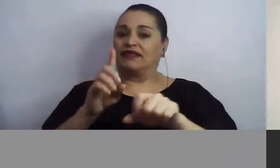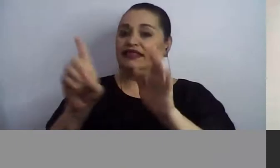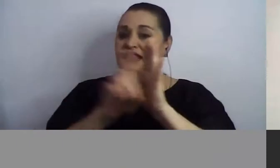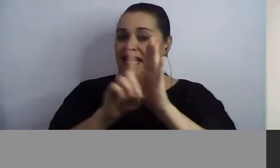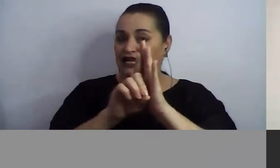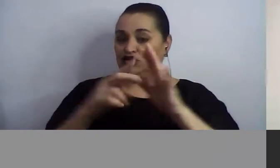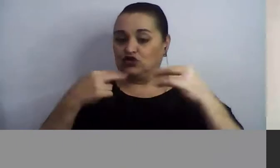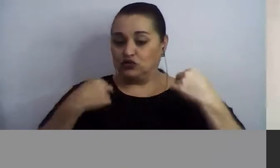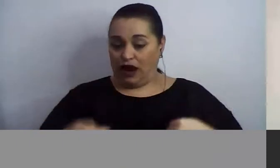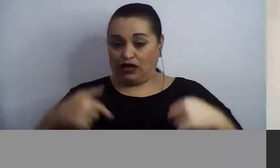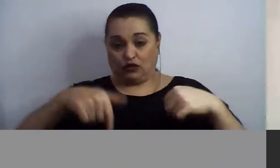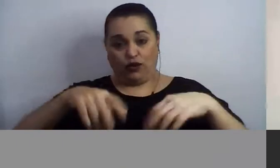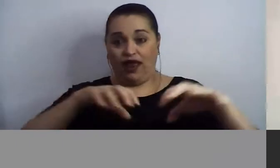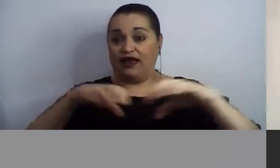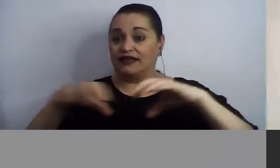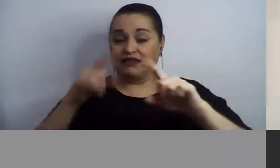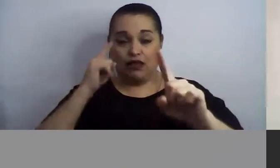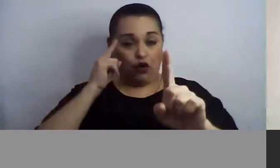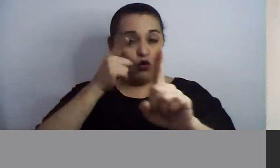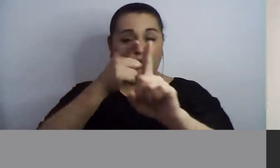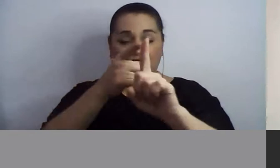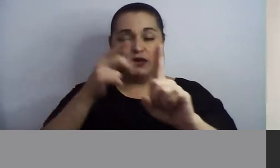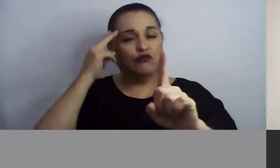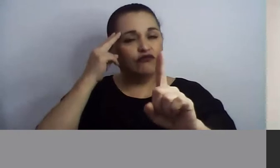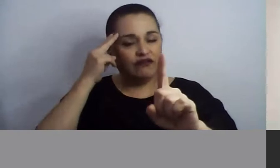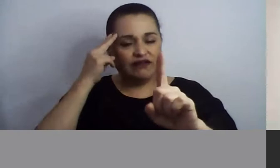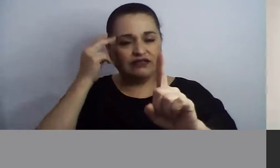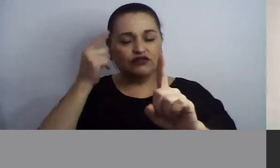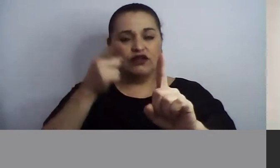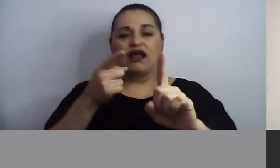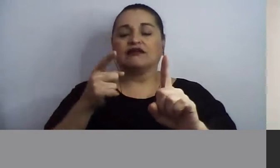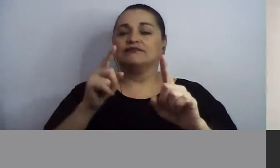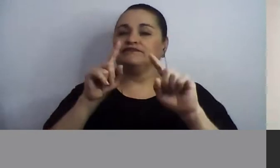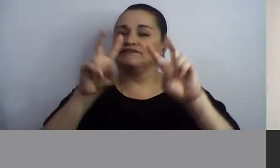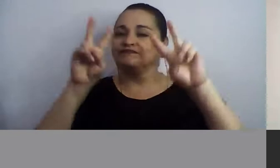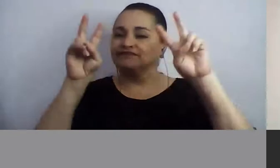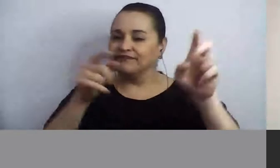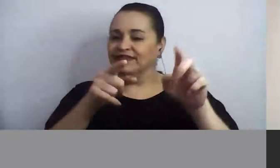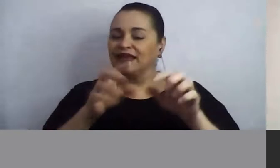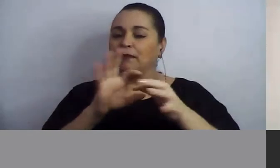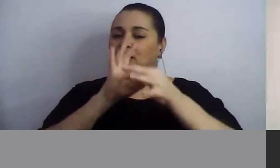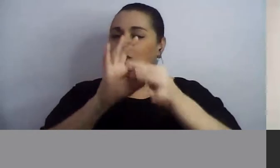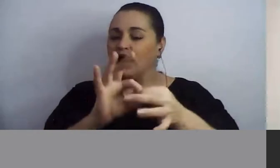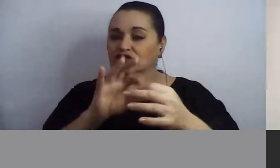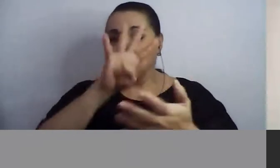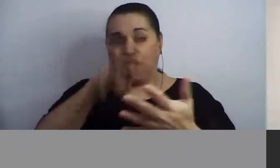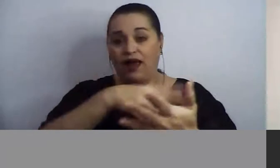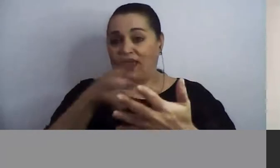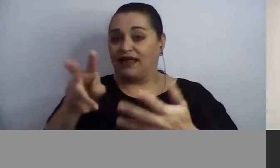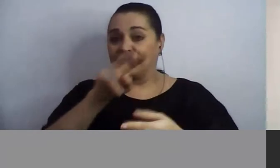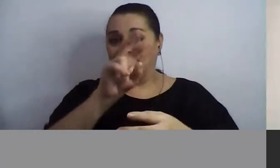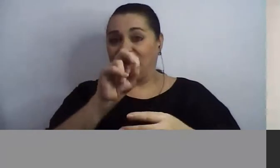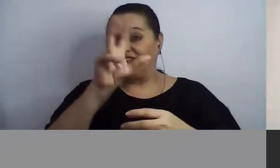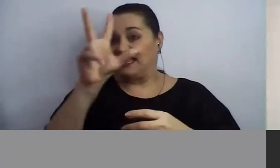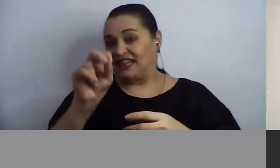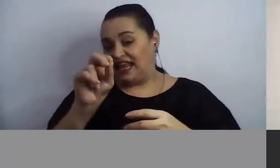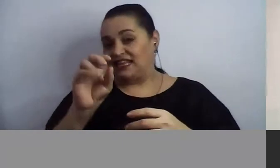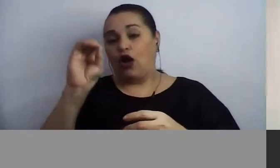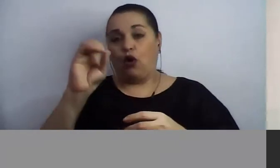evento del día de hoy tendrá el objetivo de reflexionar en torno a la vinculación de la Agenda 2030 y los